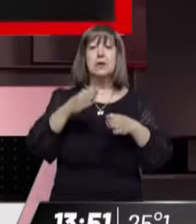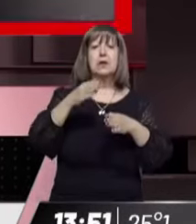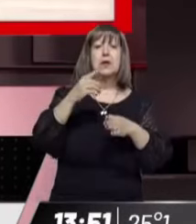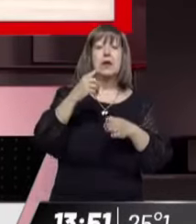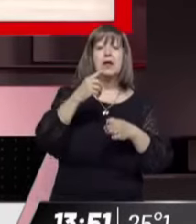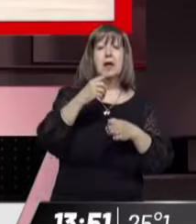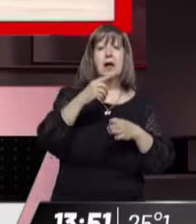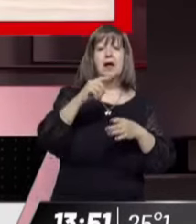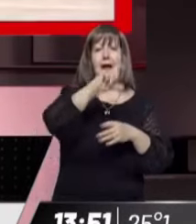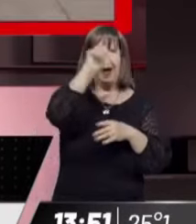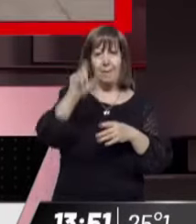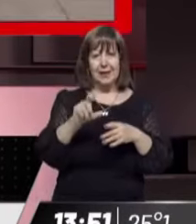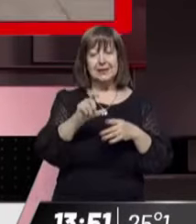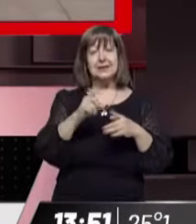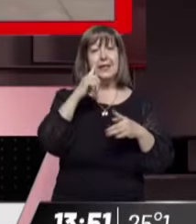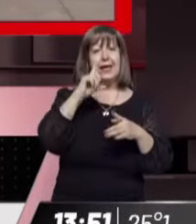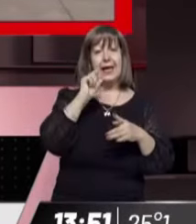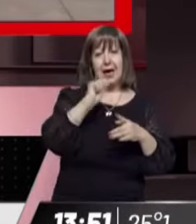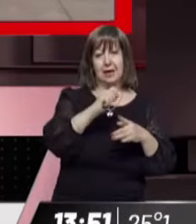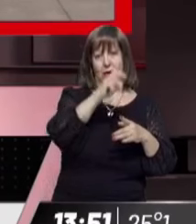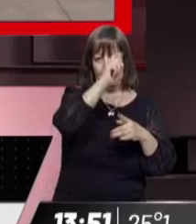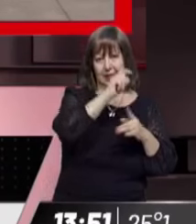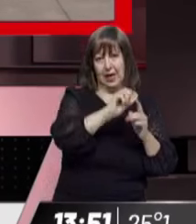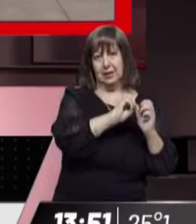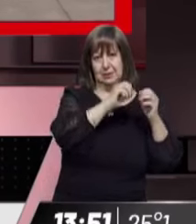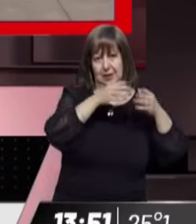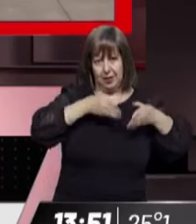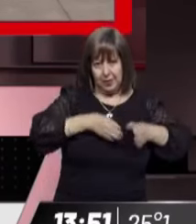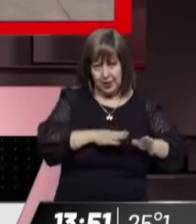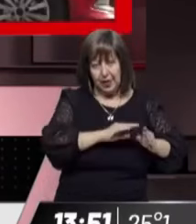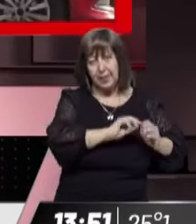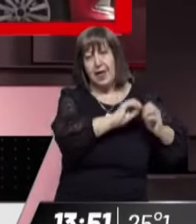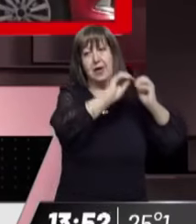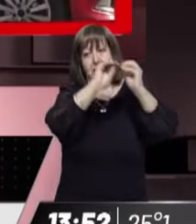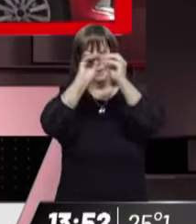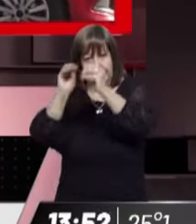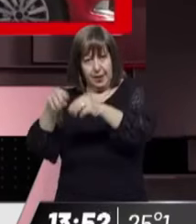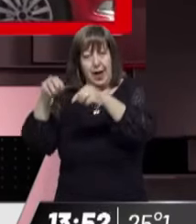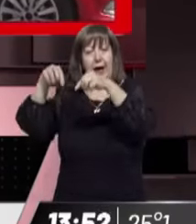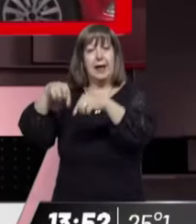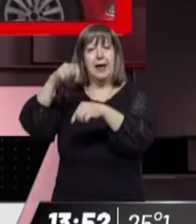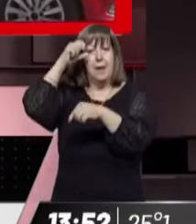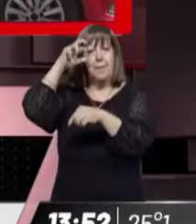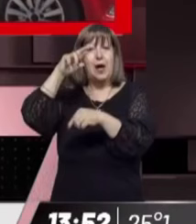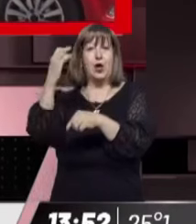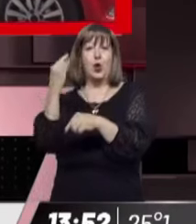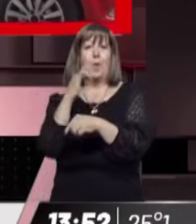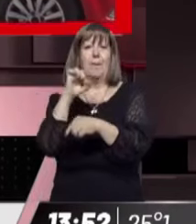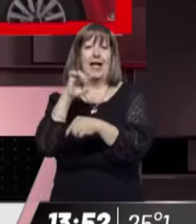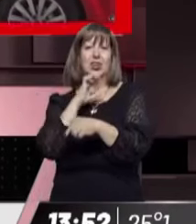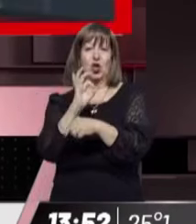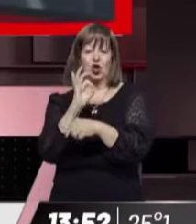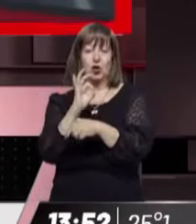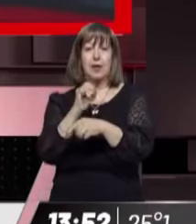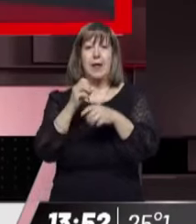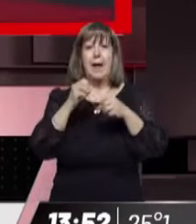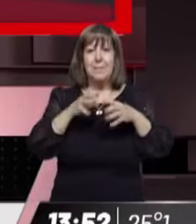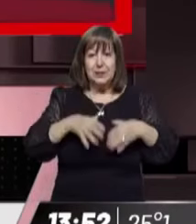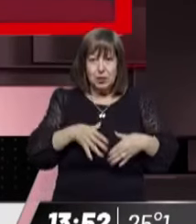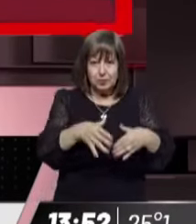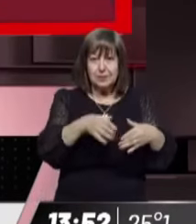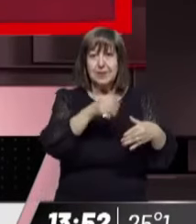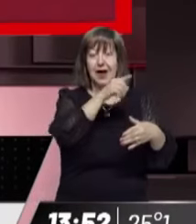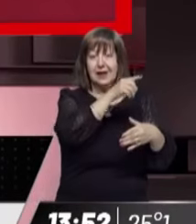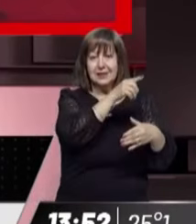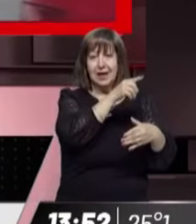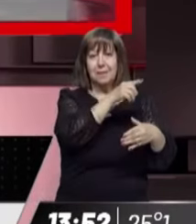Ilia de La Paz y desde allí se la trasladó al hospital Perrupato, ¿es así? Exactamente, sí, es así. Ella ingresó el